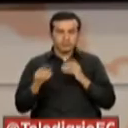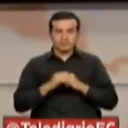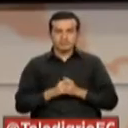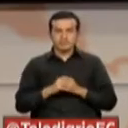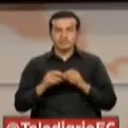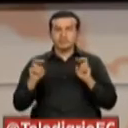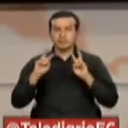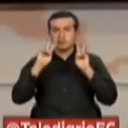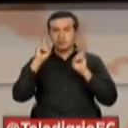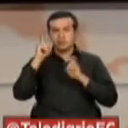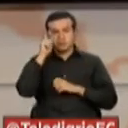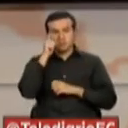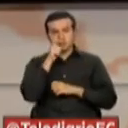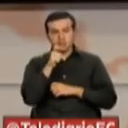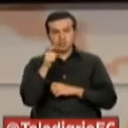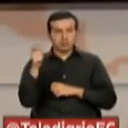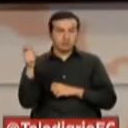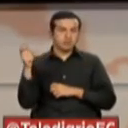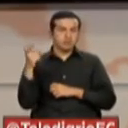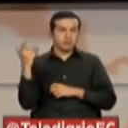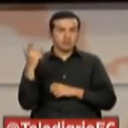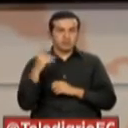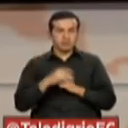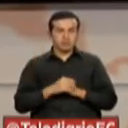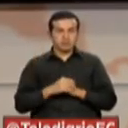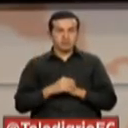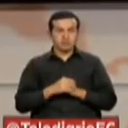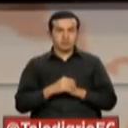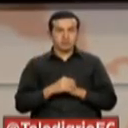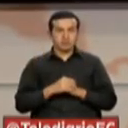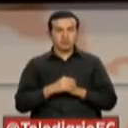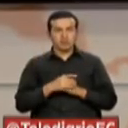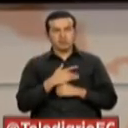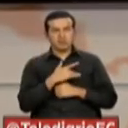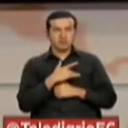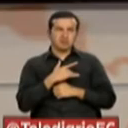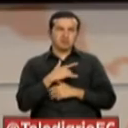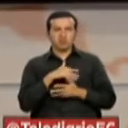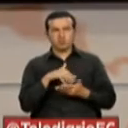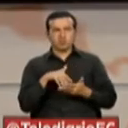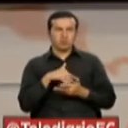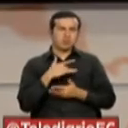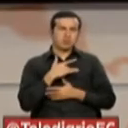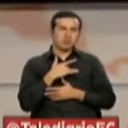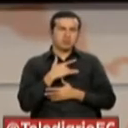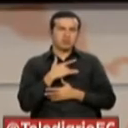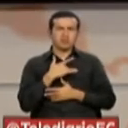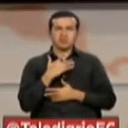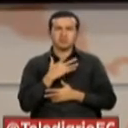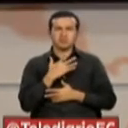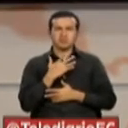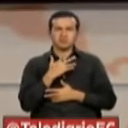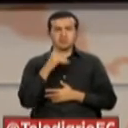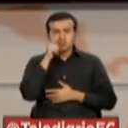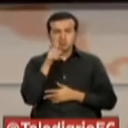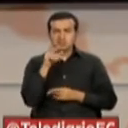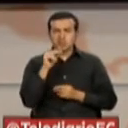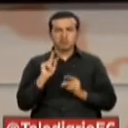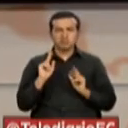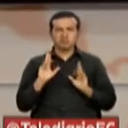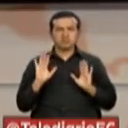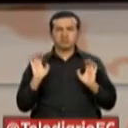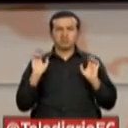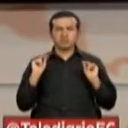El tema de las vedurías, le digo, tal vez usted lo ve con un poco de escepticismo. ¿Por qué? Porque ya nadie quiere ser vedor.